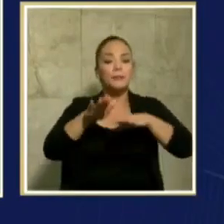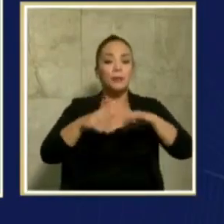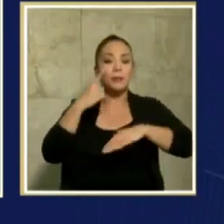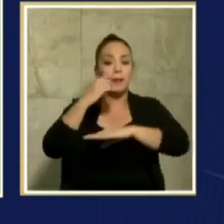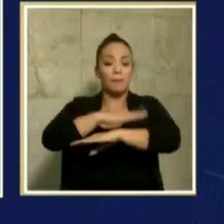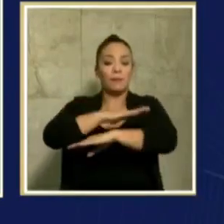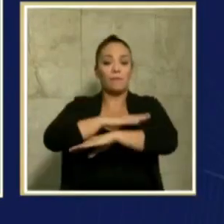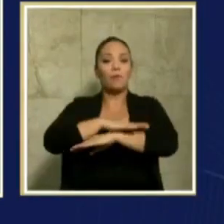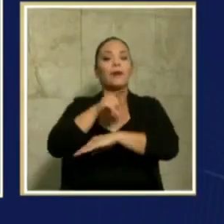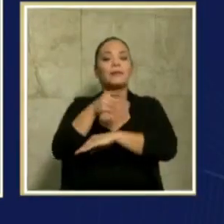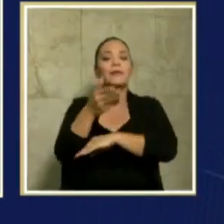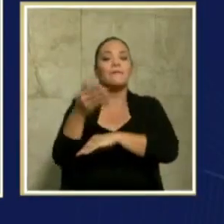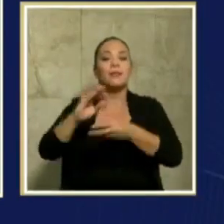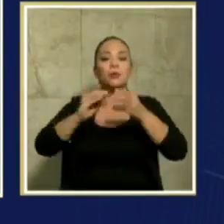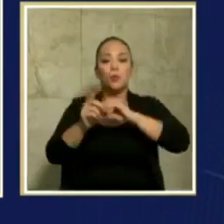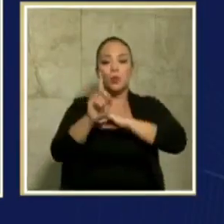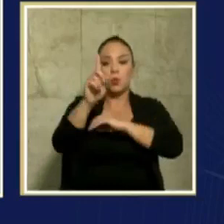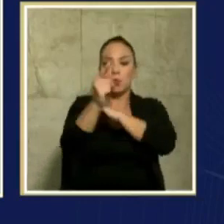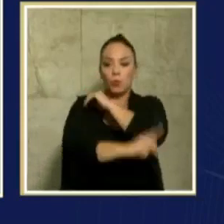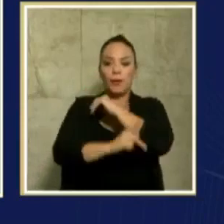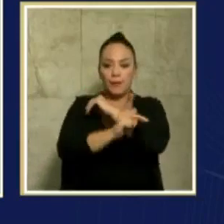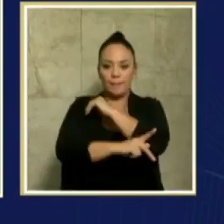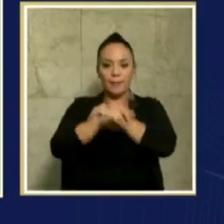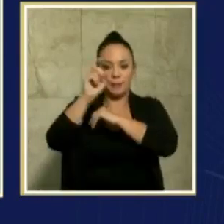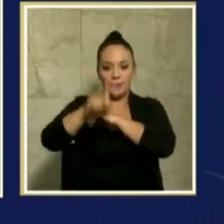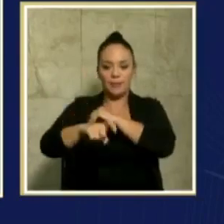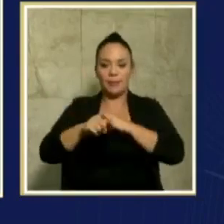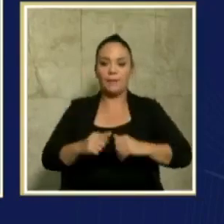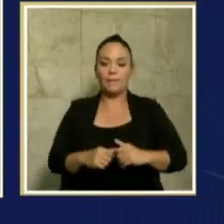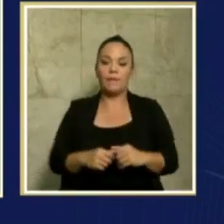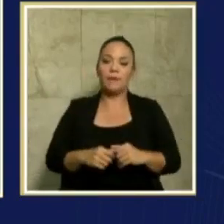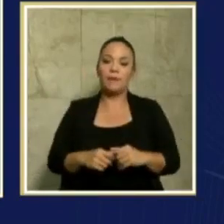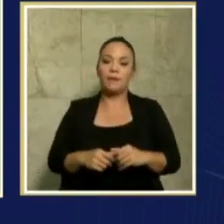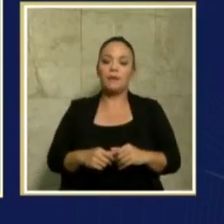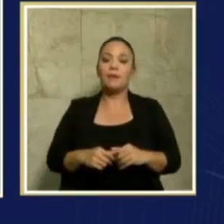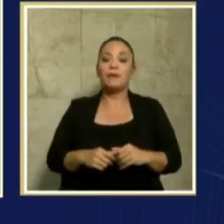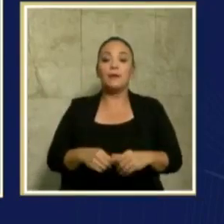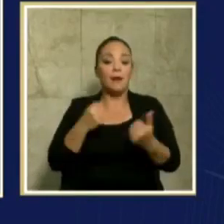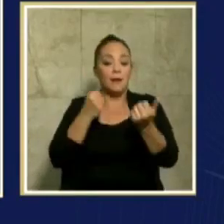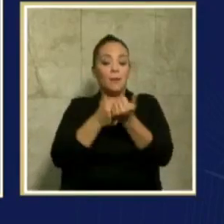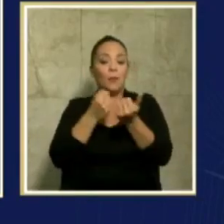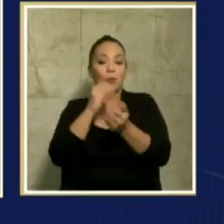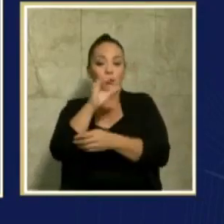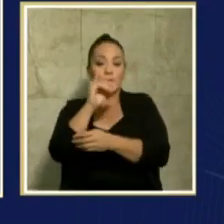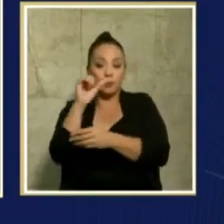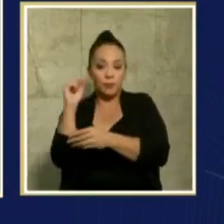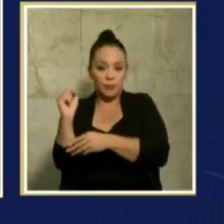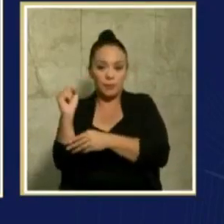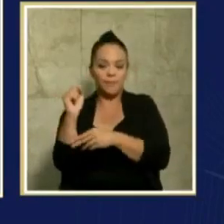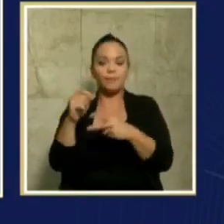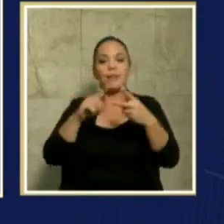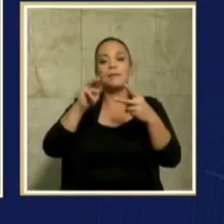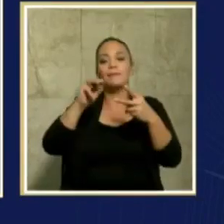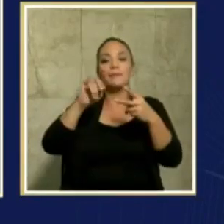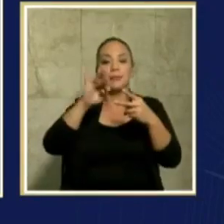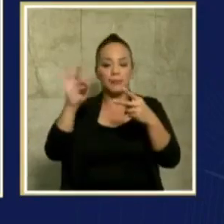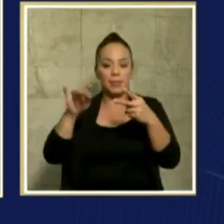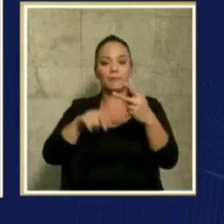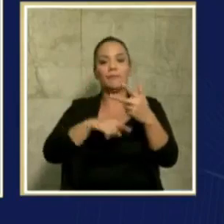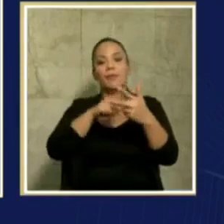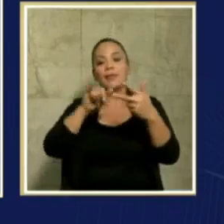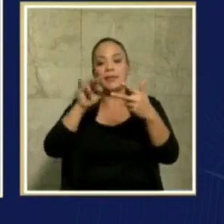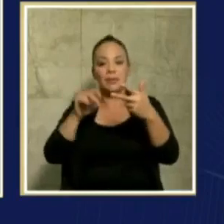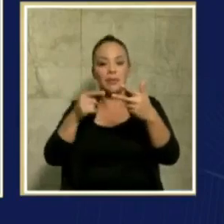convencidos, tiene que ser la herramienta número uno del país. Y aquí con el apoyo de la Caja y con el apoyo de Ciencia y Tecnología e INA,